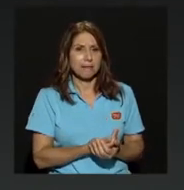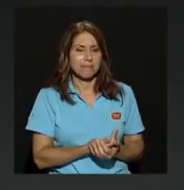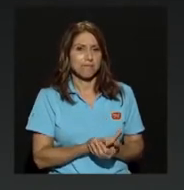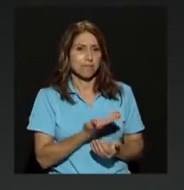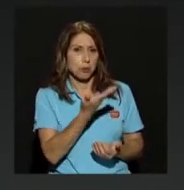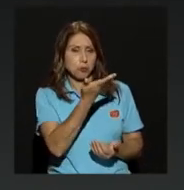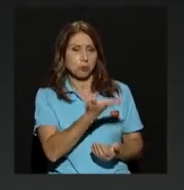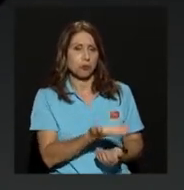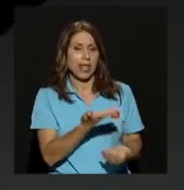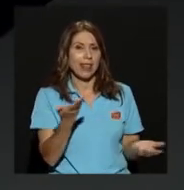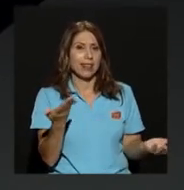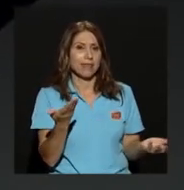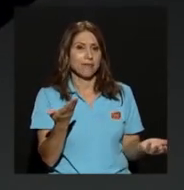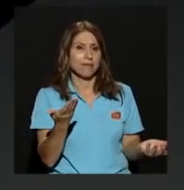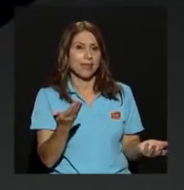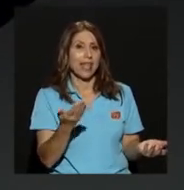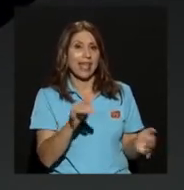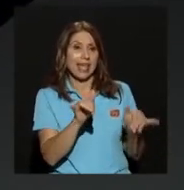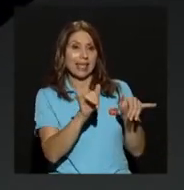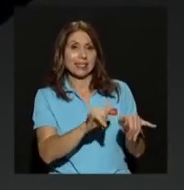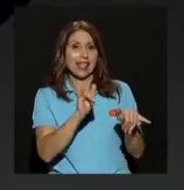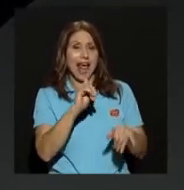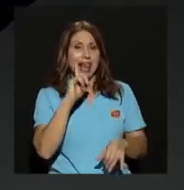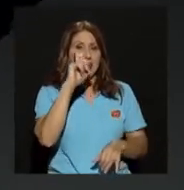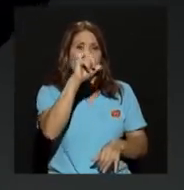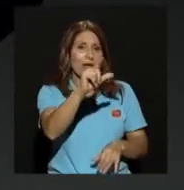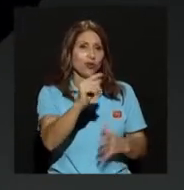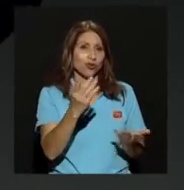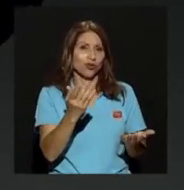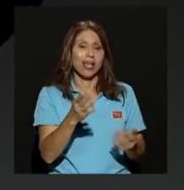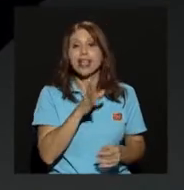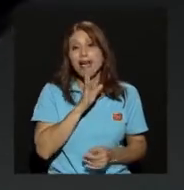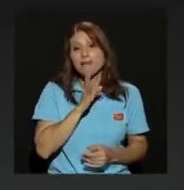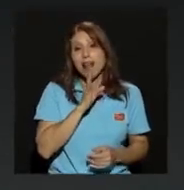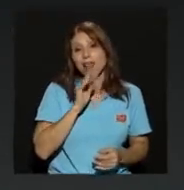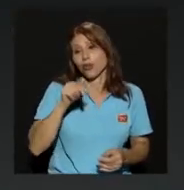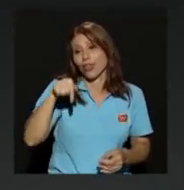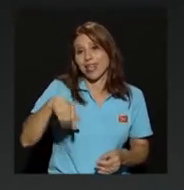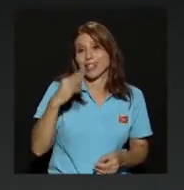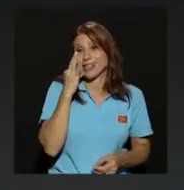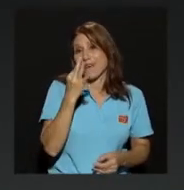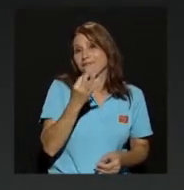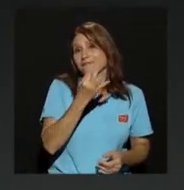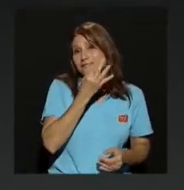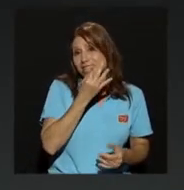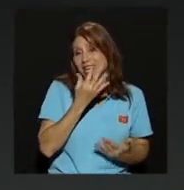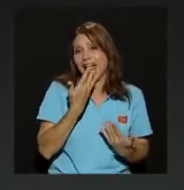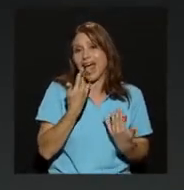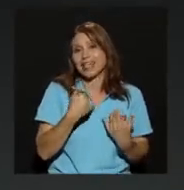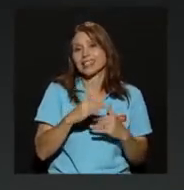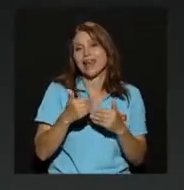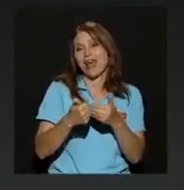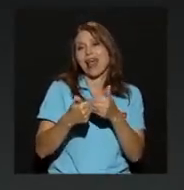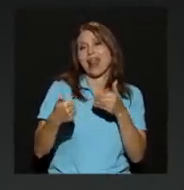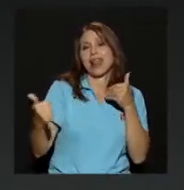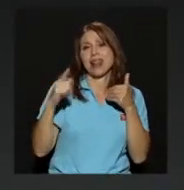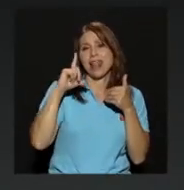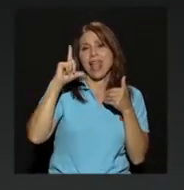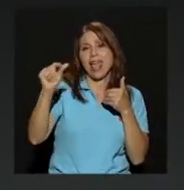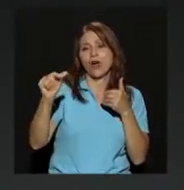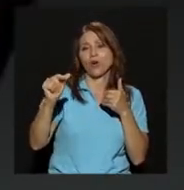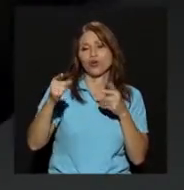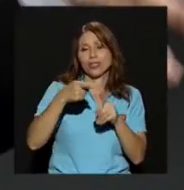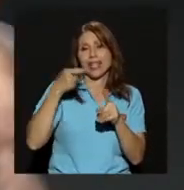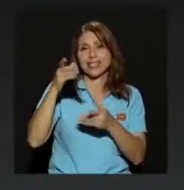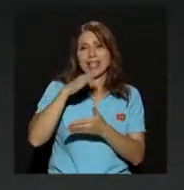que está lejos y hablando de que la universidad, que esta finca quedaba lejos del centro de San José, bueno,